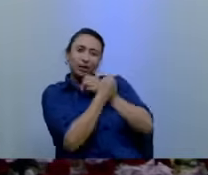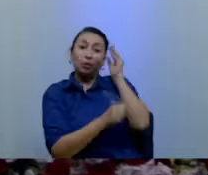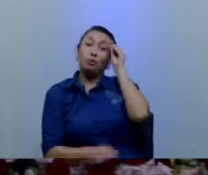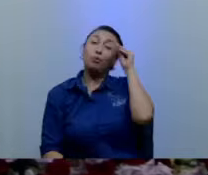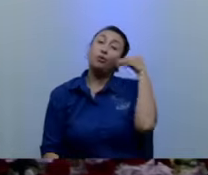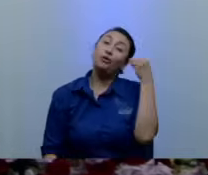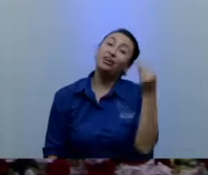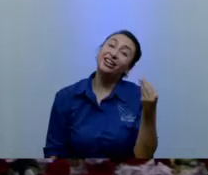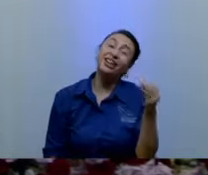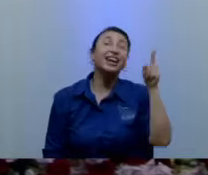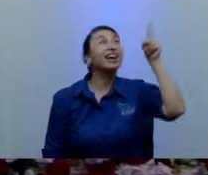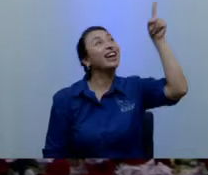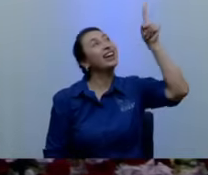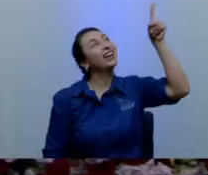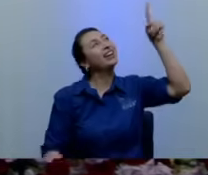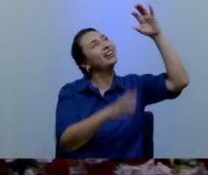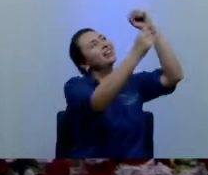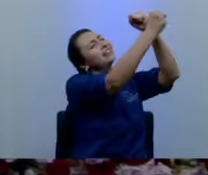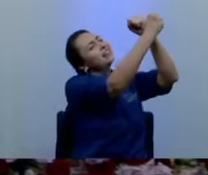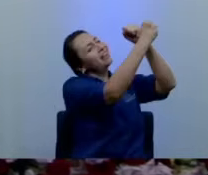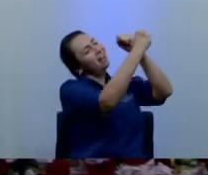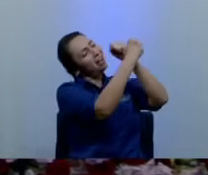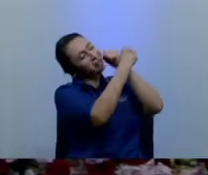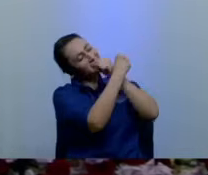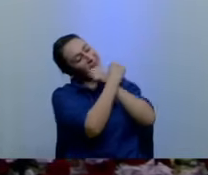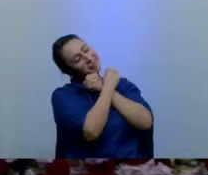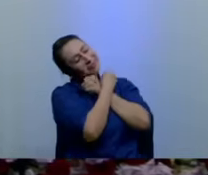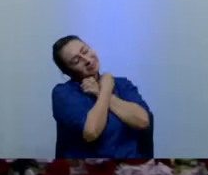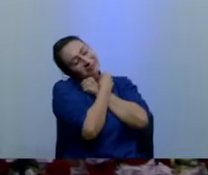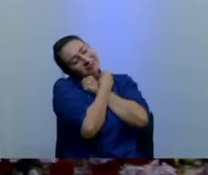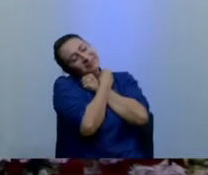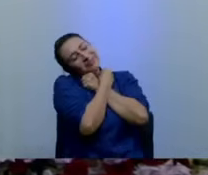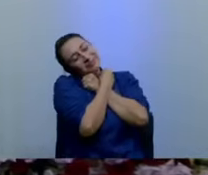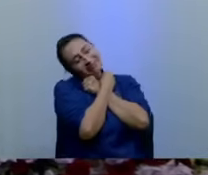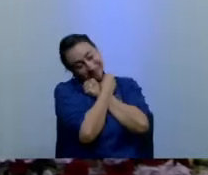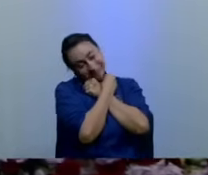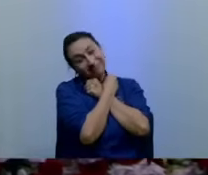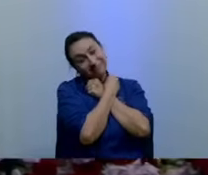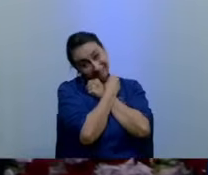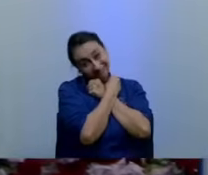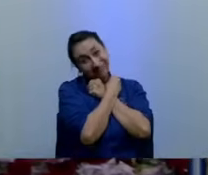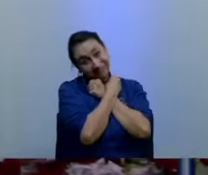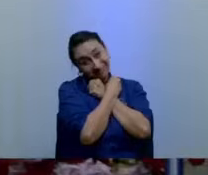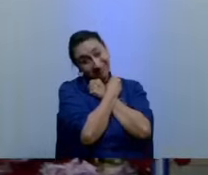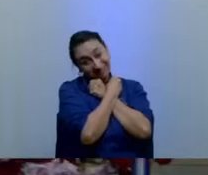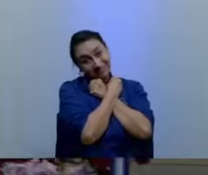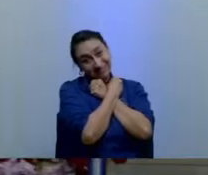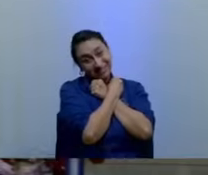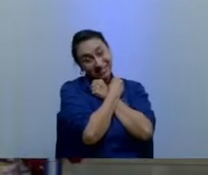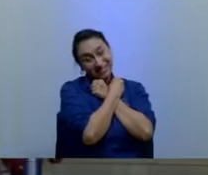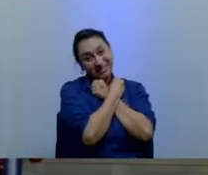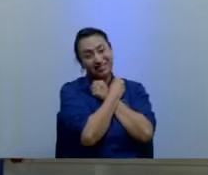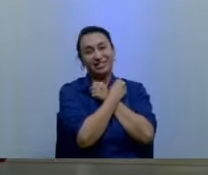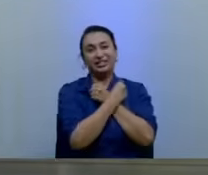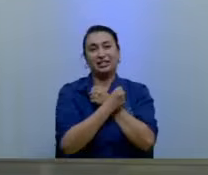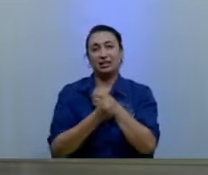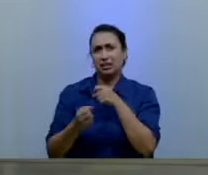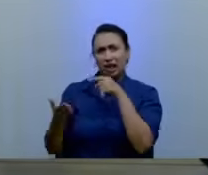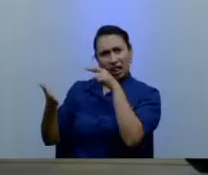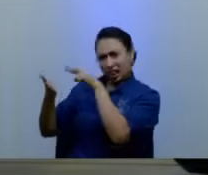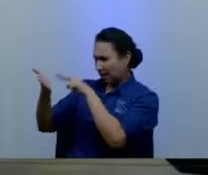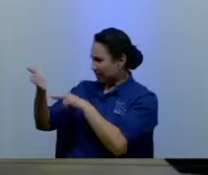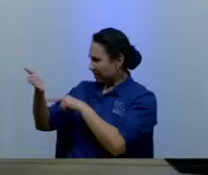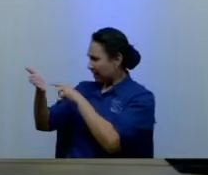ama. Dios ama al dador alegre. Entonces aquí está hablando de una ofrenda, aquí está hablando